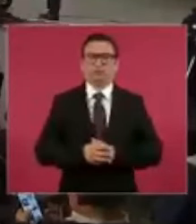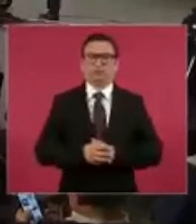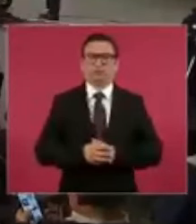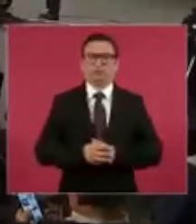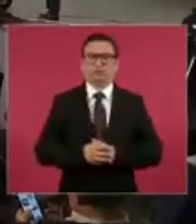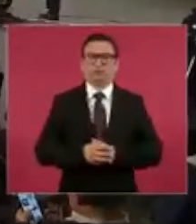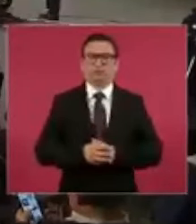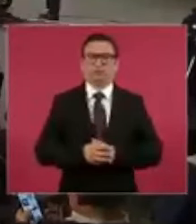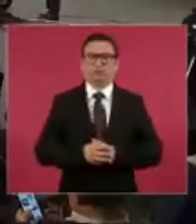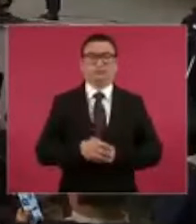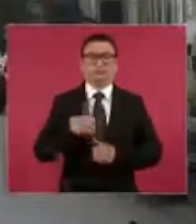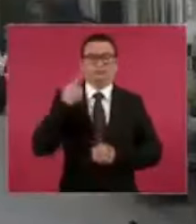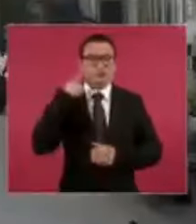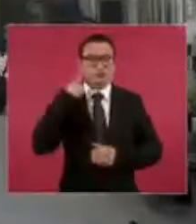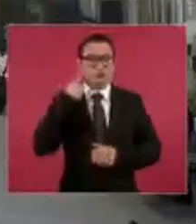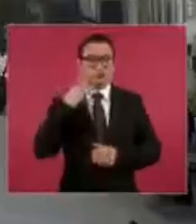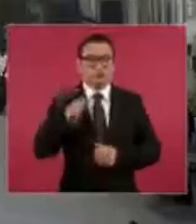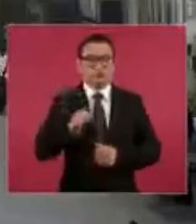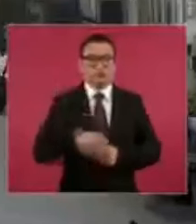No le escuché.